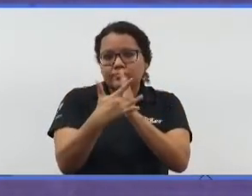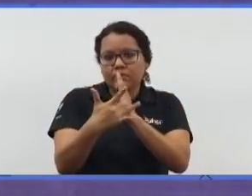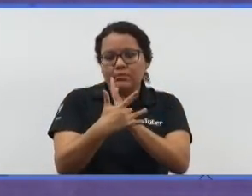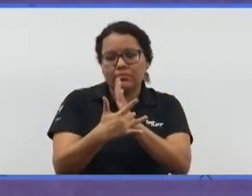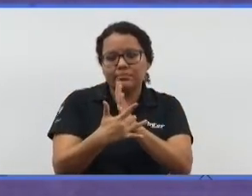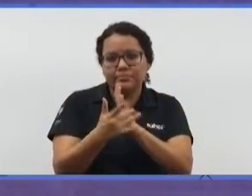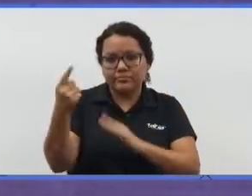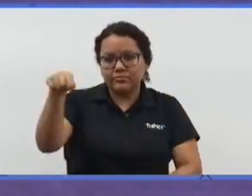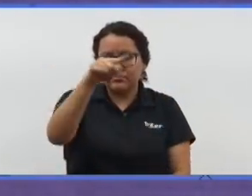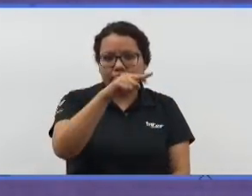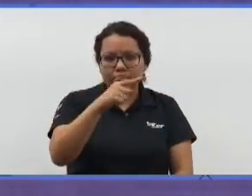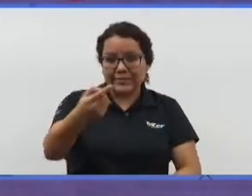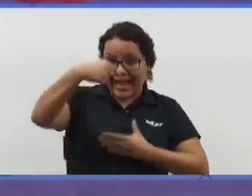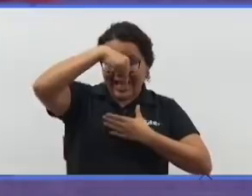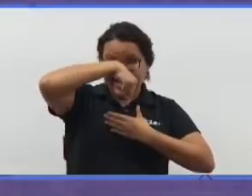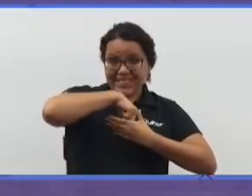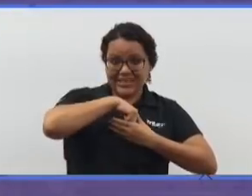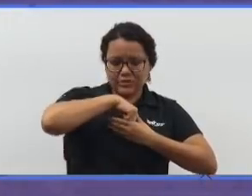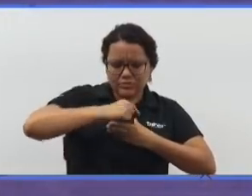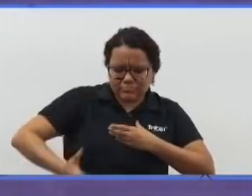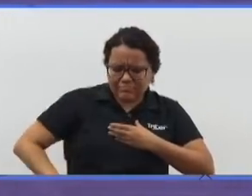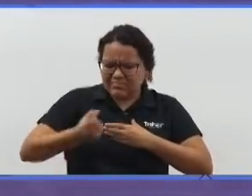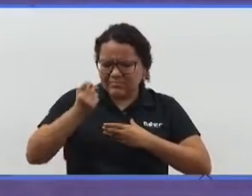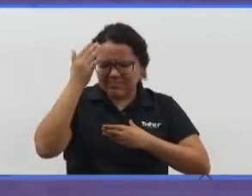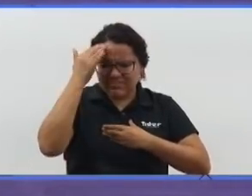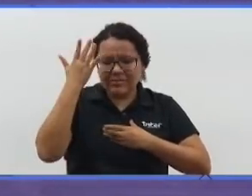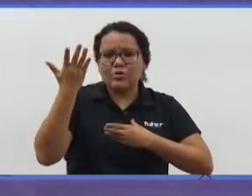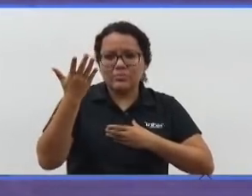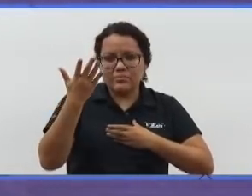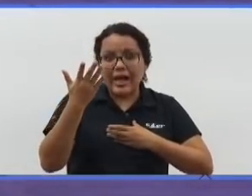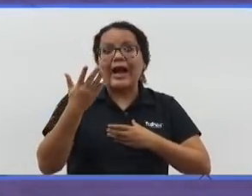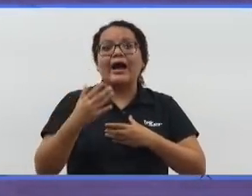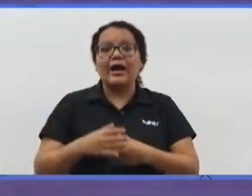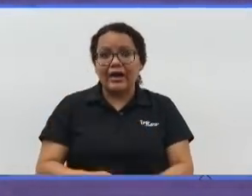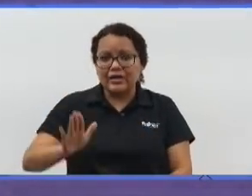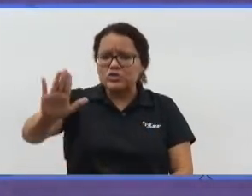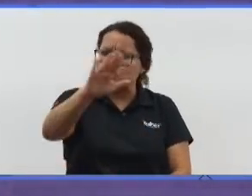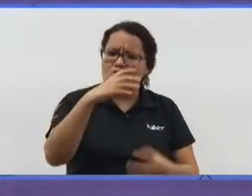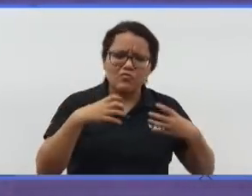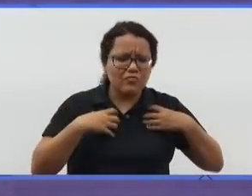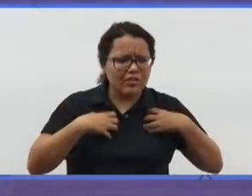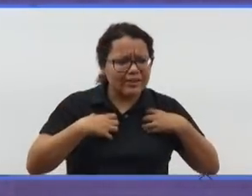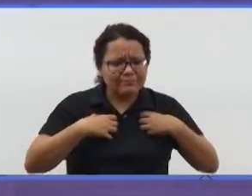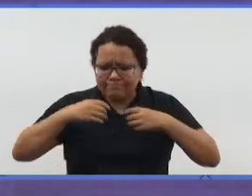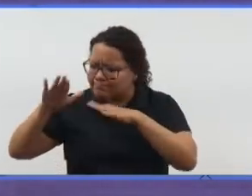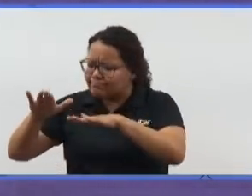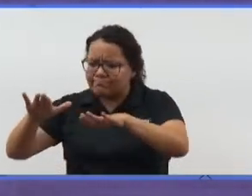evidencia interna que usted es algo usted vive la vida con gratis